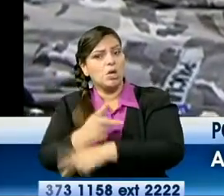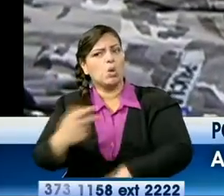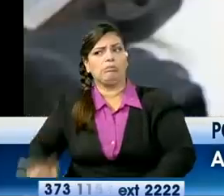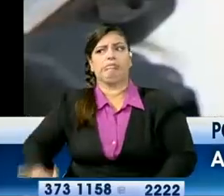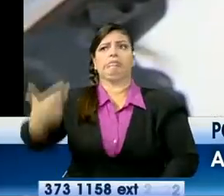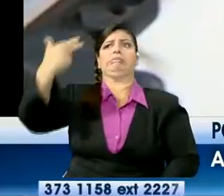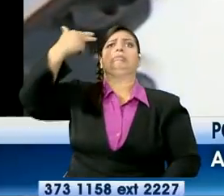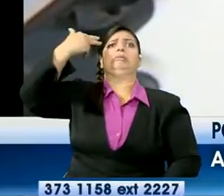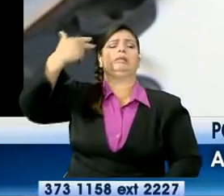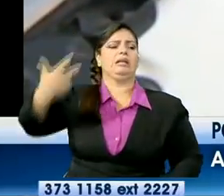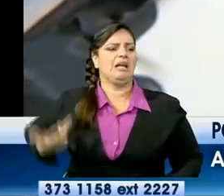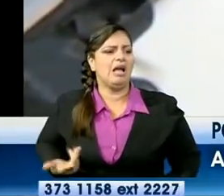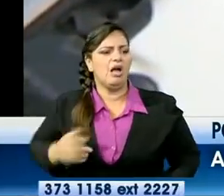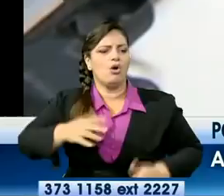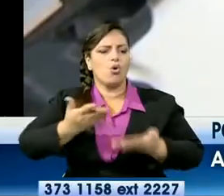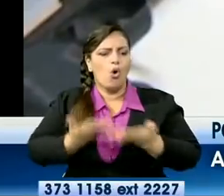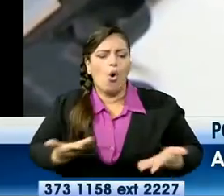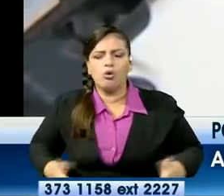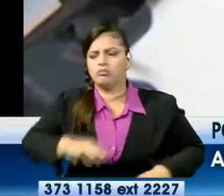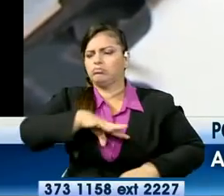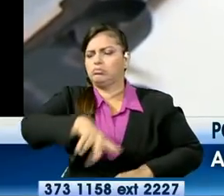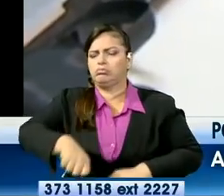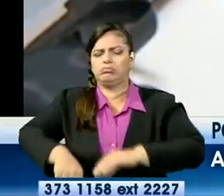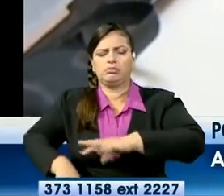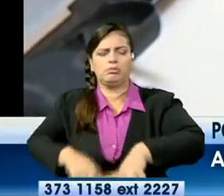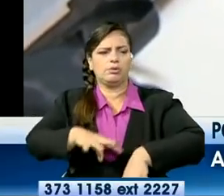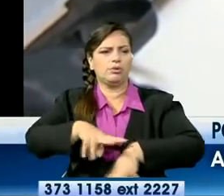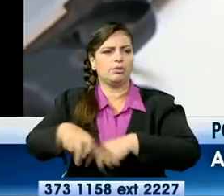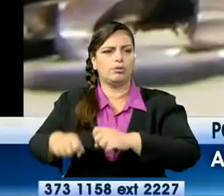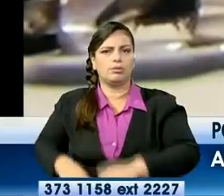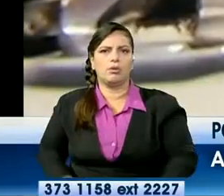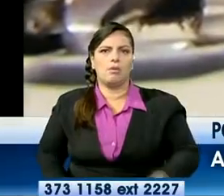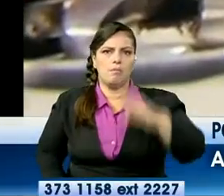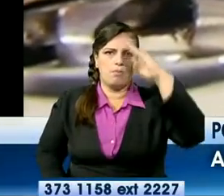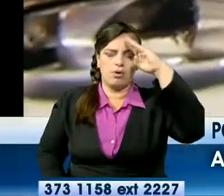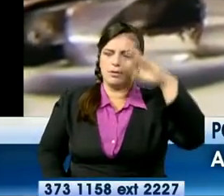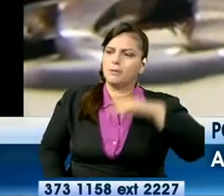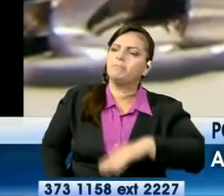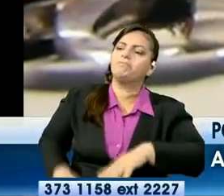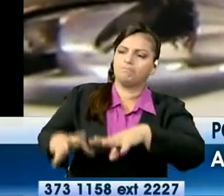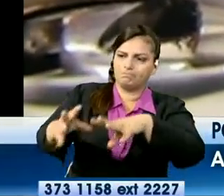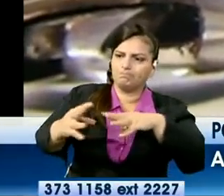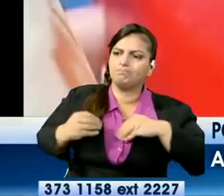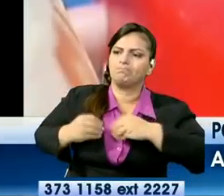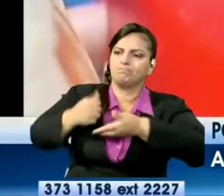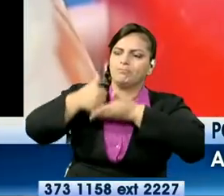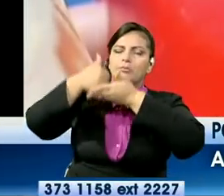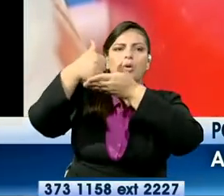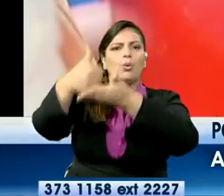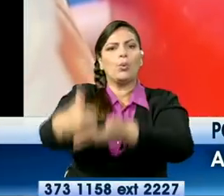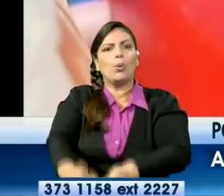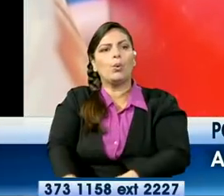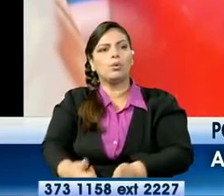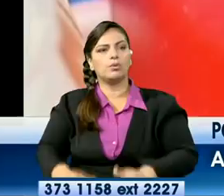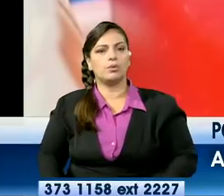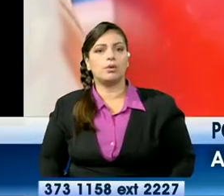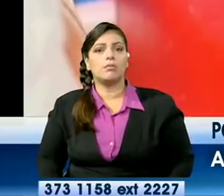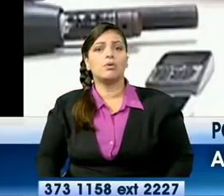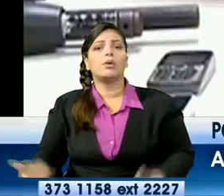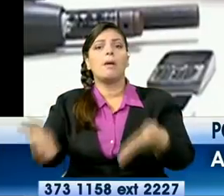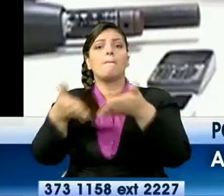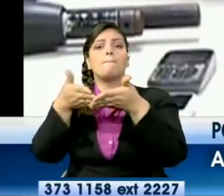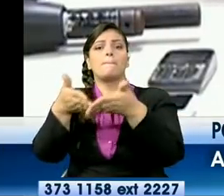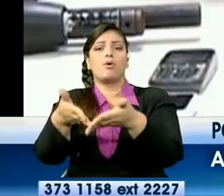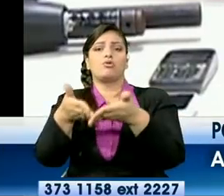allanó una vivienda, encontrando en su interior armas de fuego, municiones, enseres y aparatos